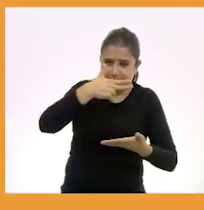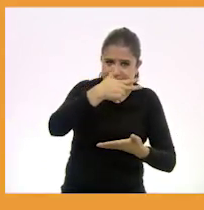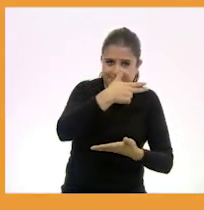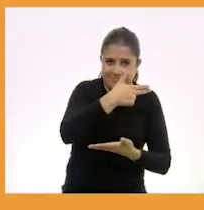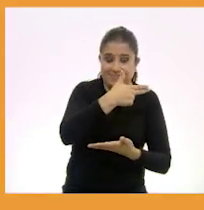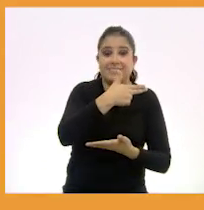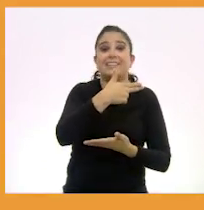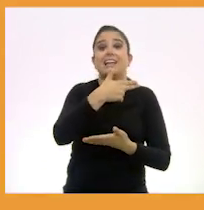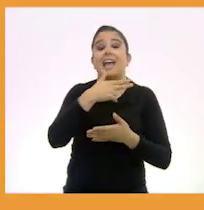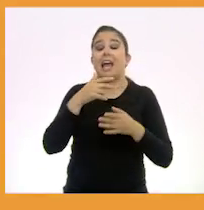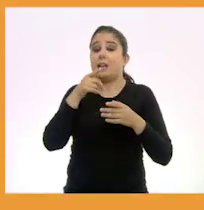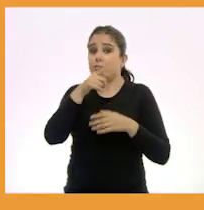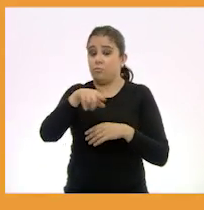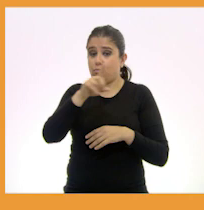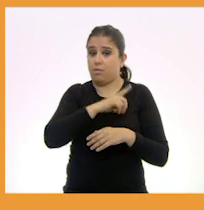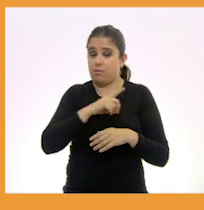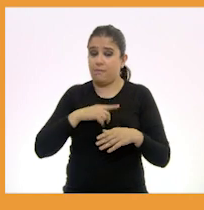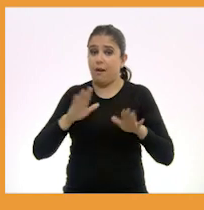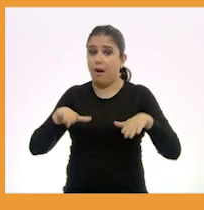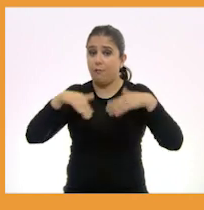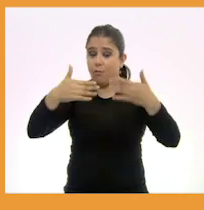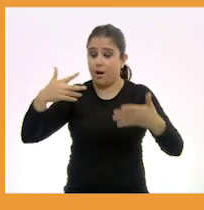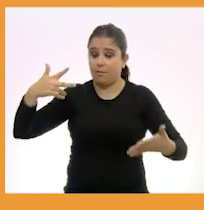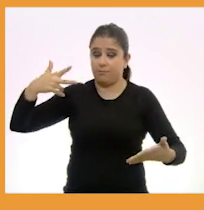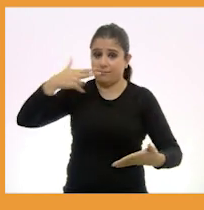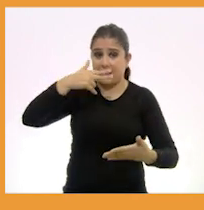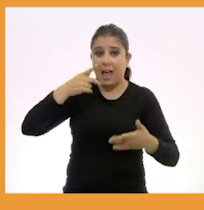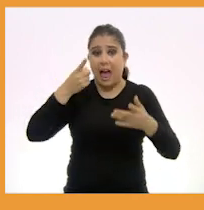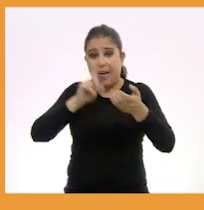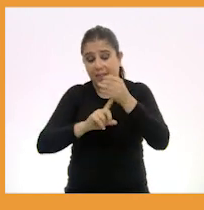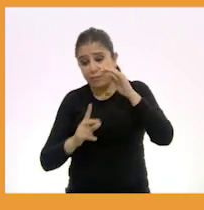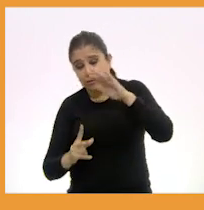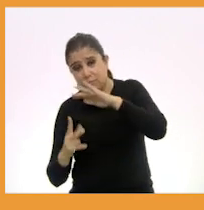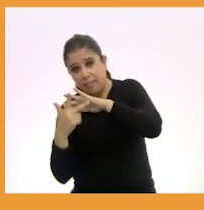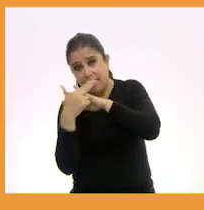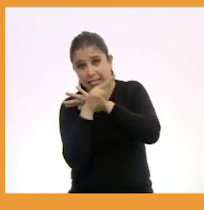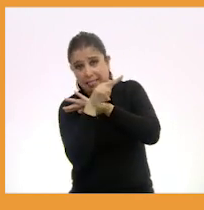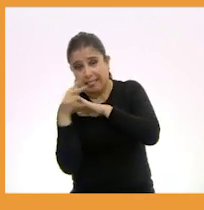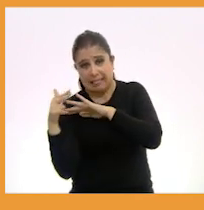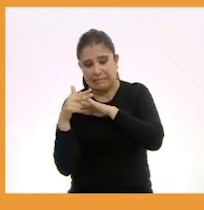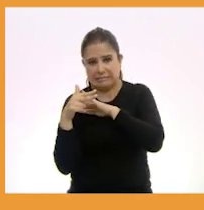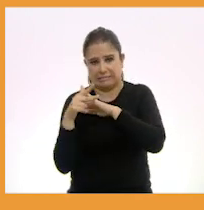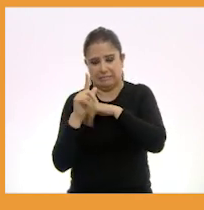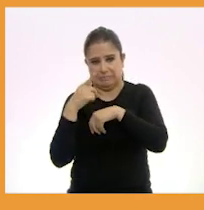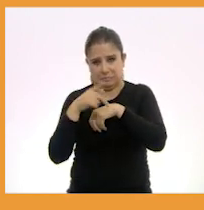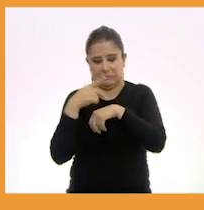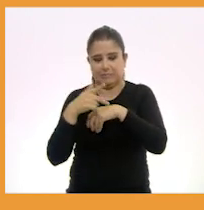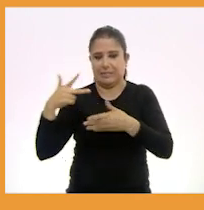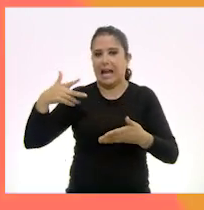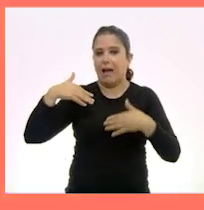marcaste. Asegúrate de cortar por fuera de la playera. No introduzcas las tijeras en ella.